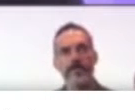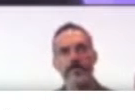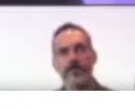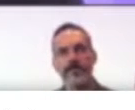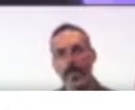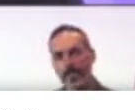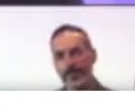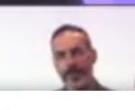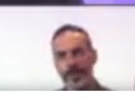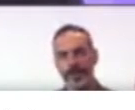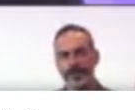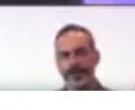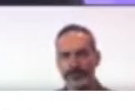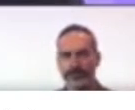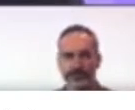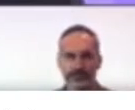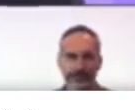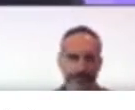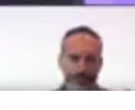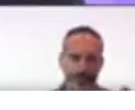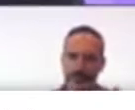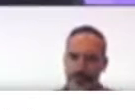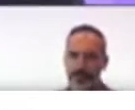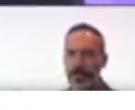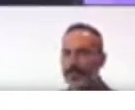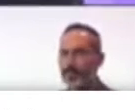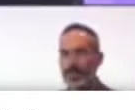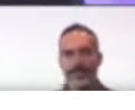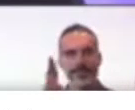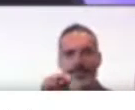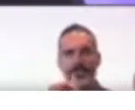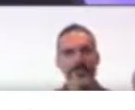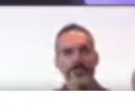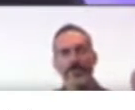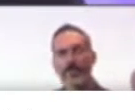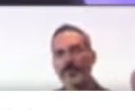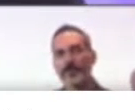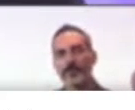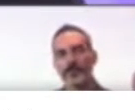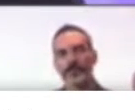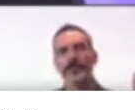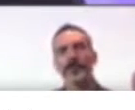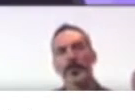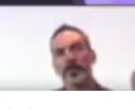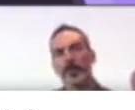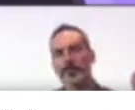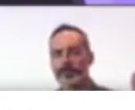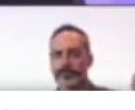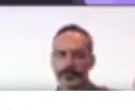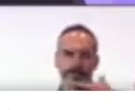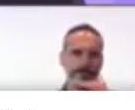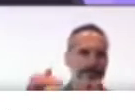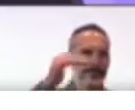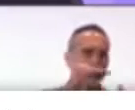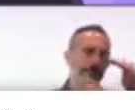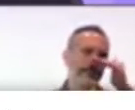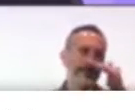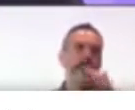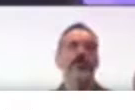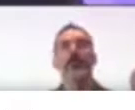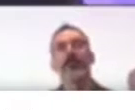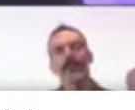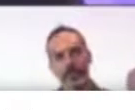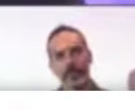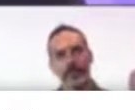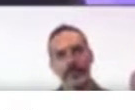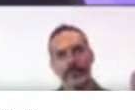se construye sola, se construye con el soporte, con el impulso de los ciudadanos.